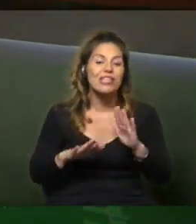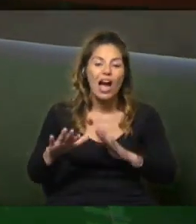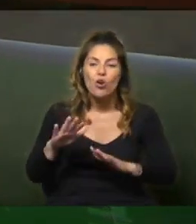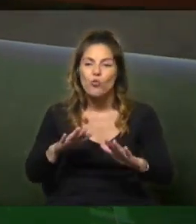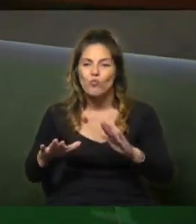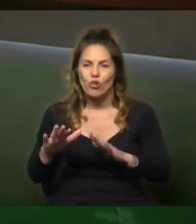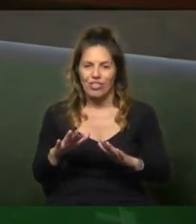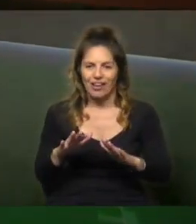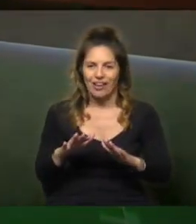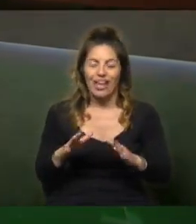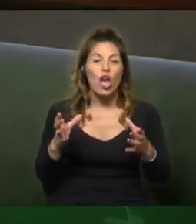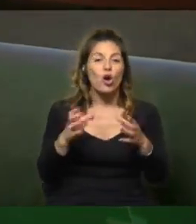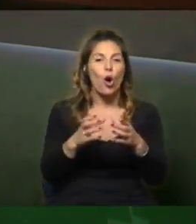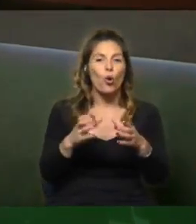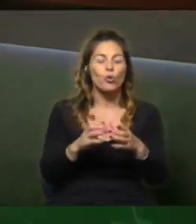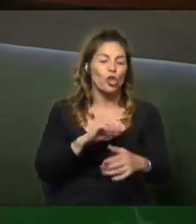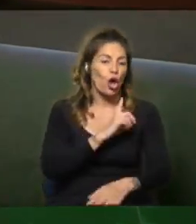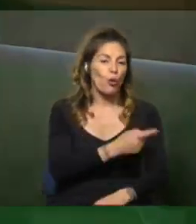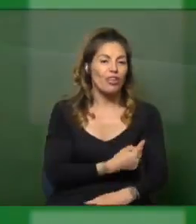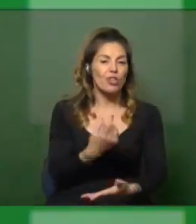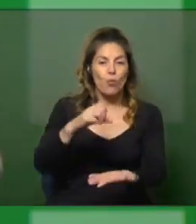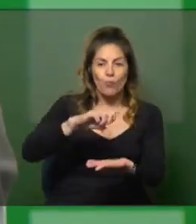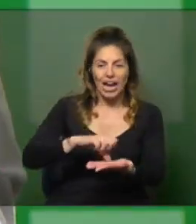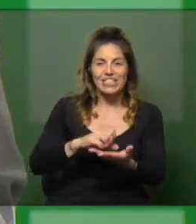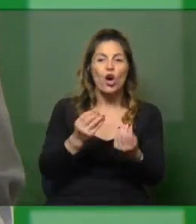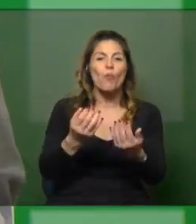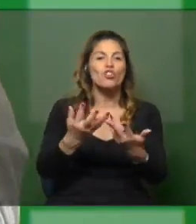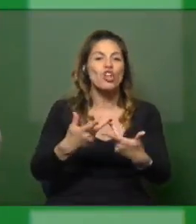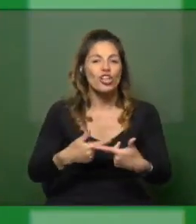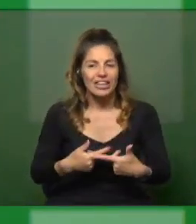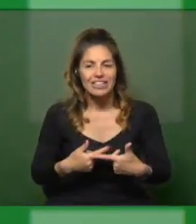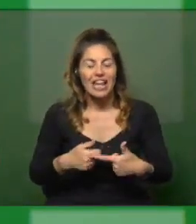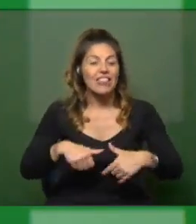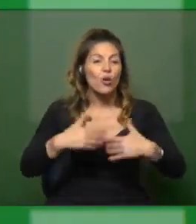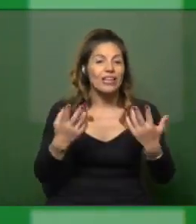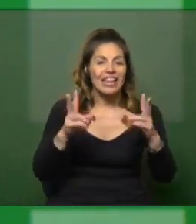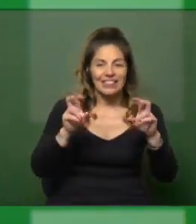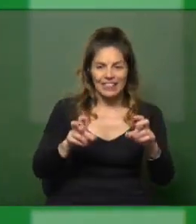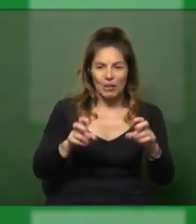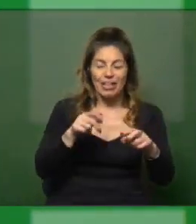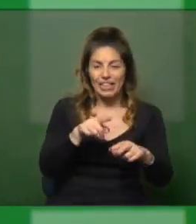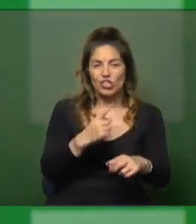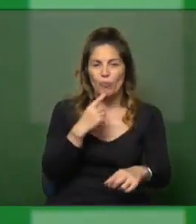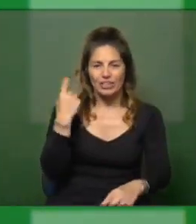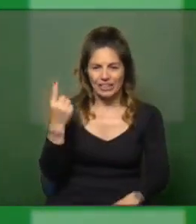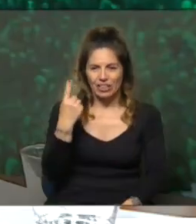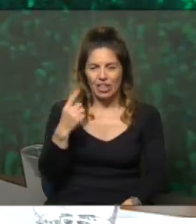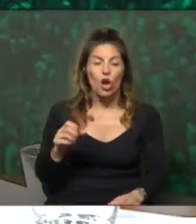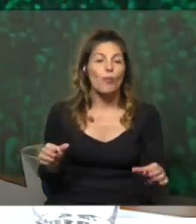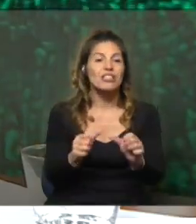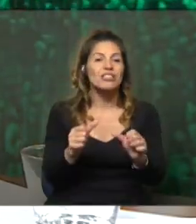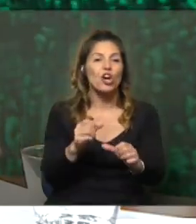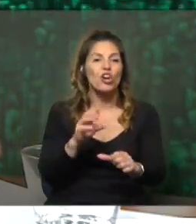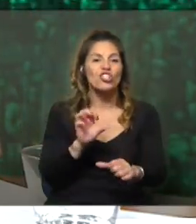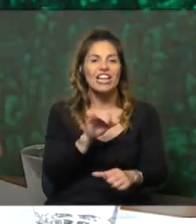reacomoda el conjunto de los poderes de un país y Cómo se organizan detrás de cualquier tema entre ellos la política internacional se llevará con Pedro